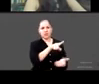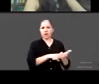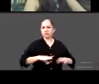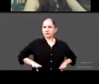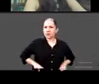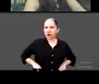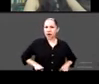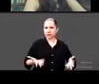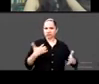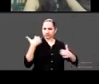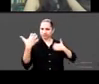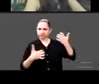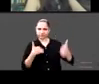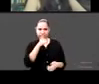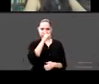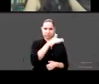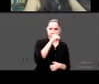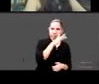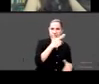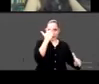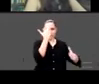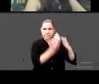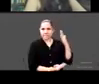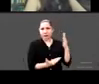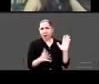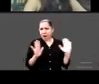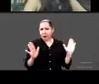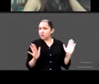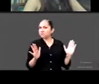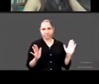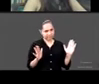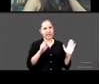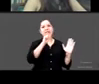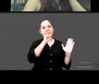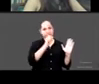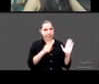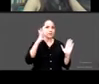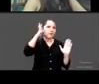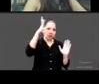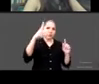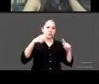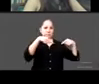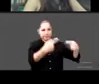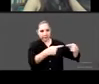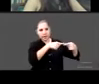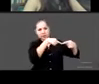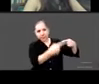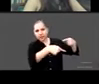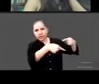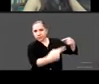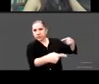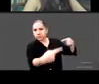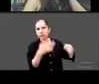también tiene un impacto en el tiempo. Se pasa de generación en generación debido a lo siguiente. Me ayudan con la próxima y